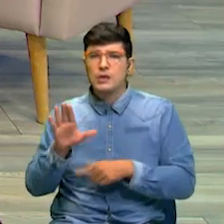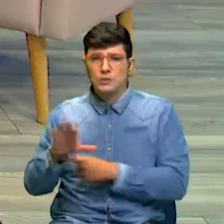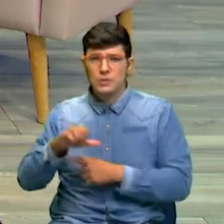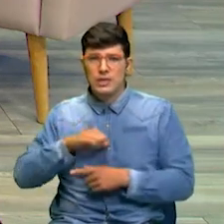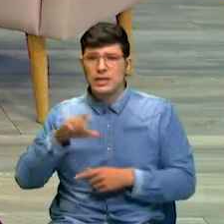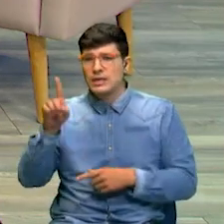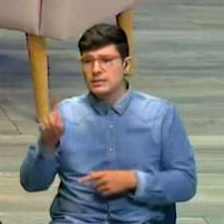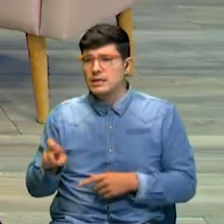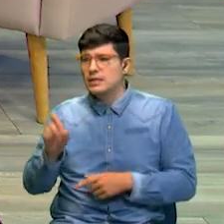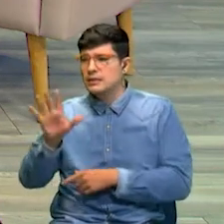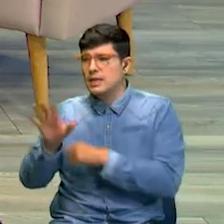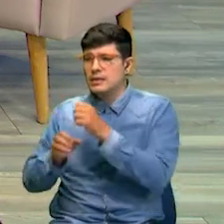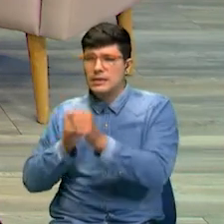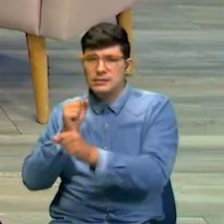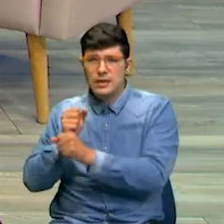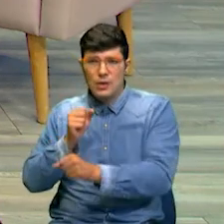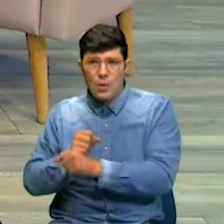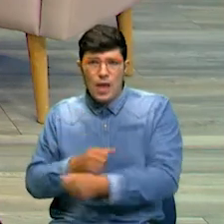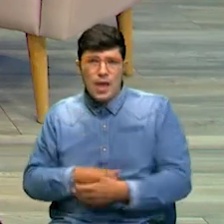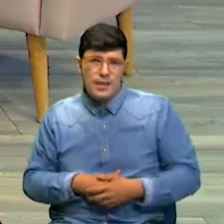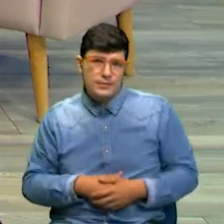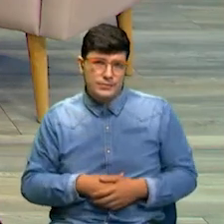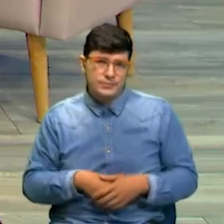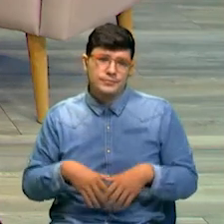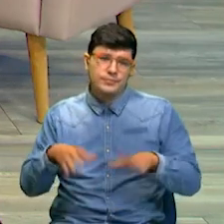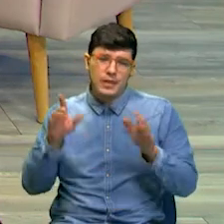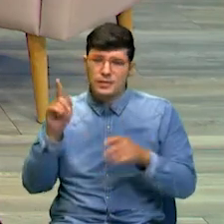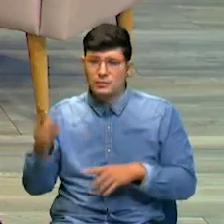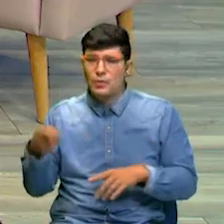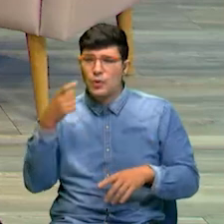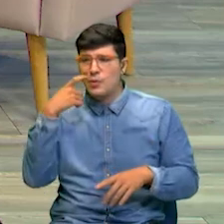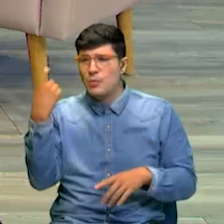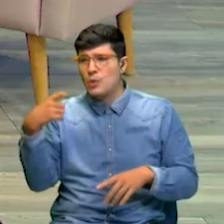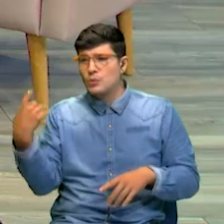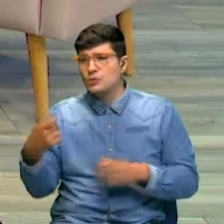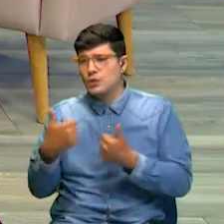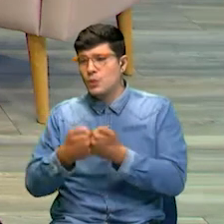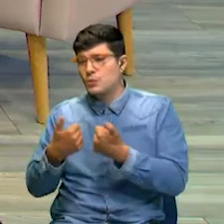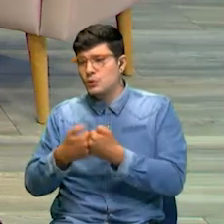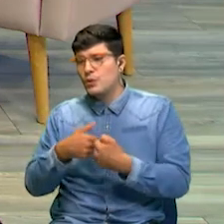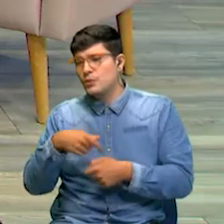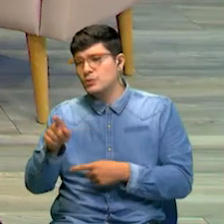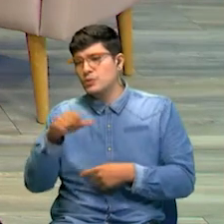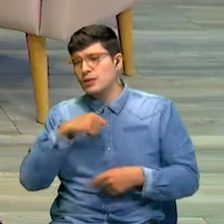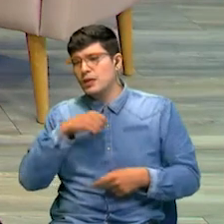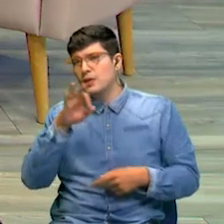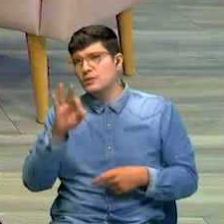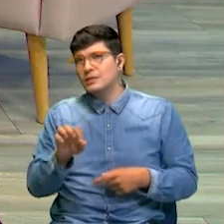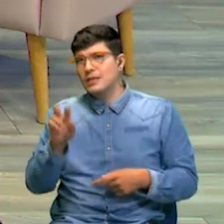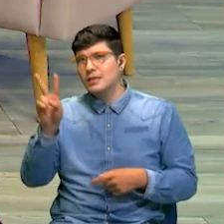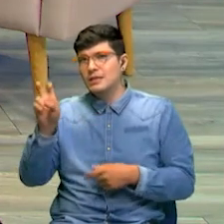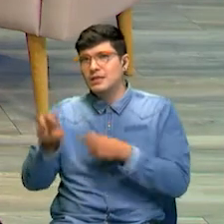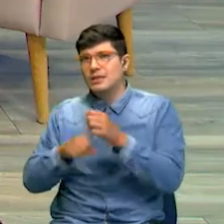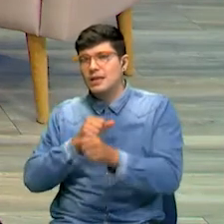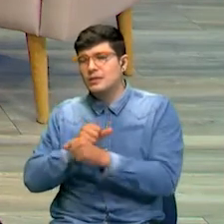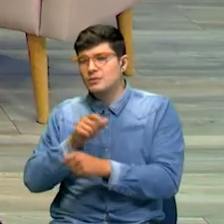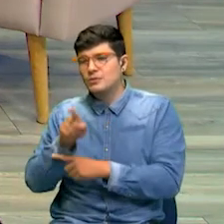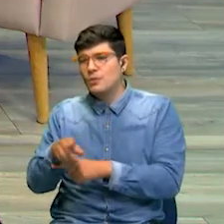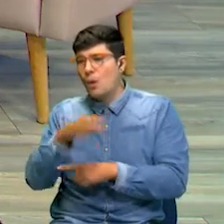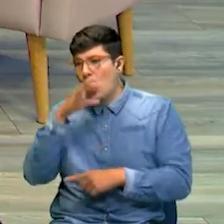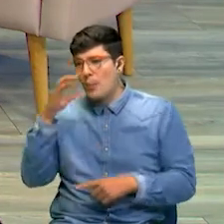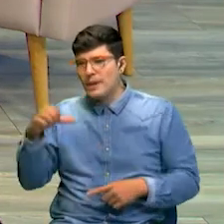65 años, bueno, consiguió un novio que tiene 87, uh-huh. Él tiene una